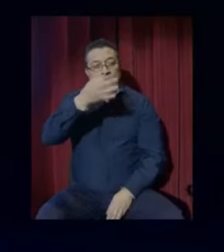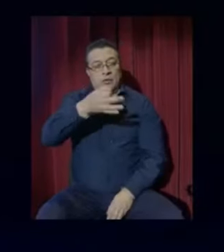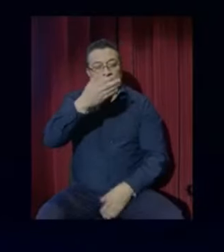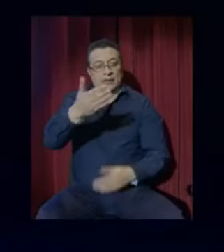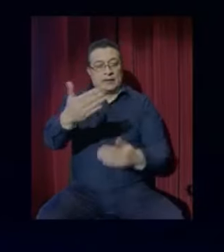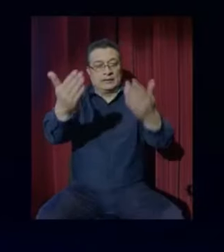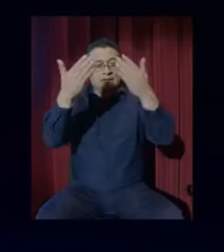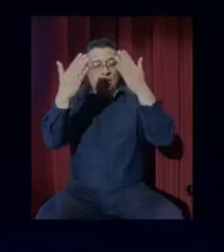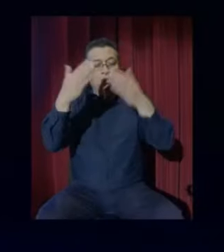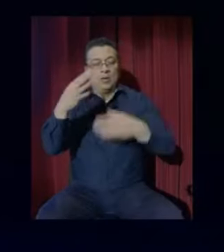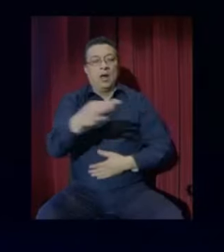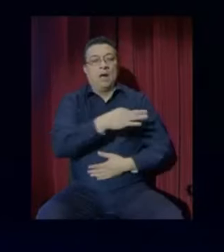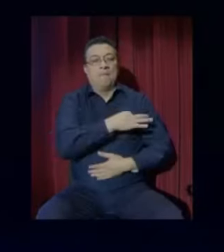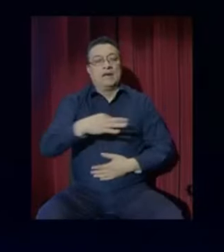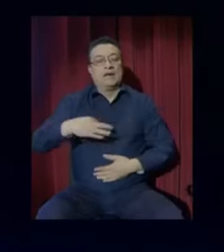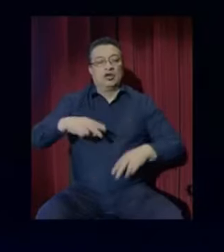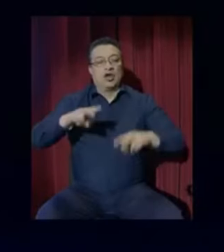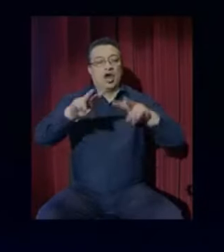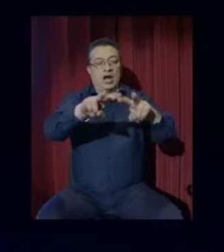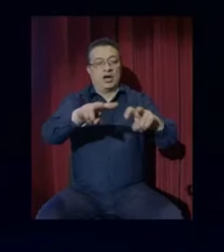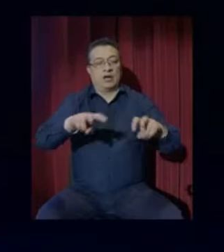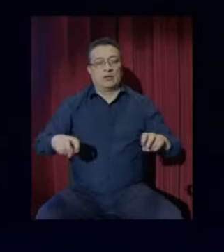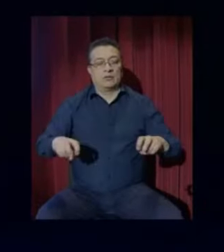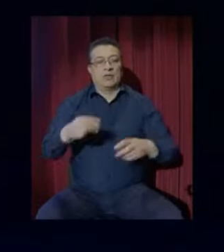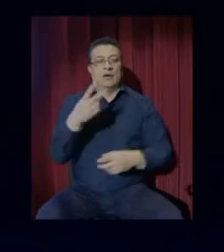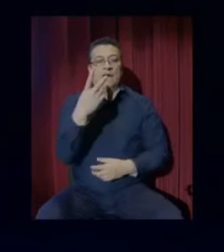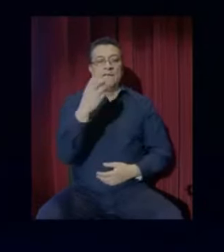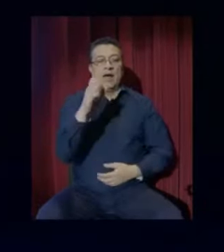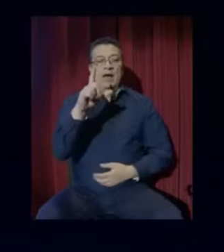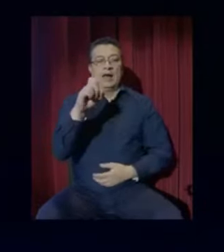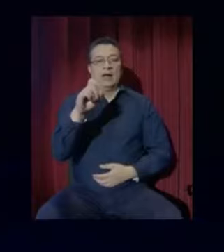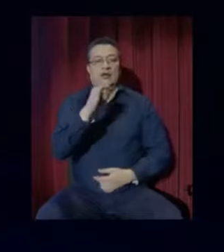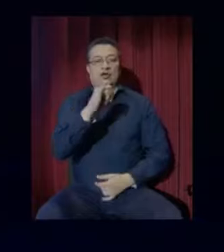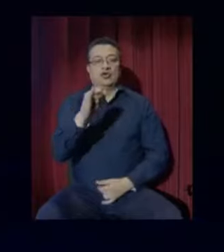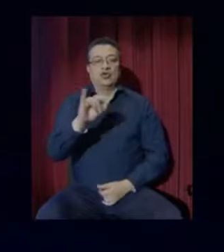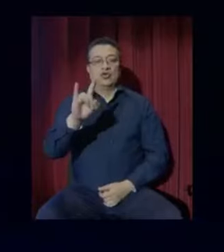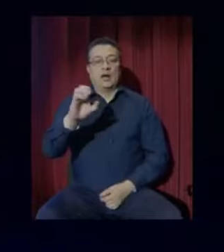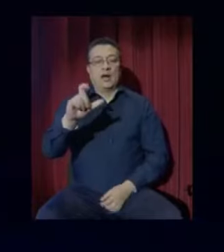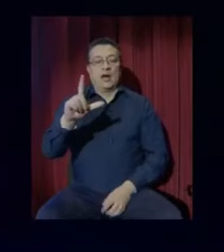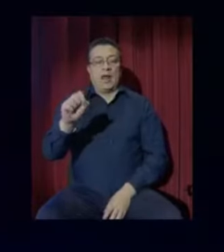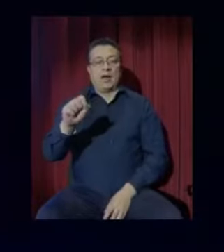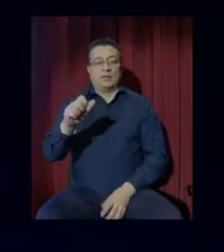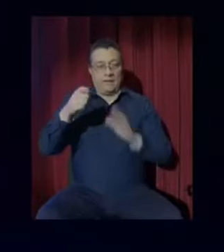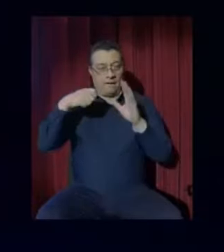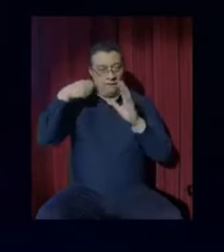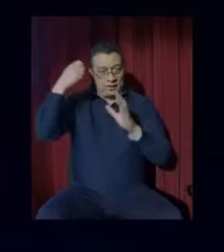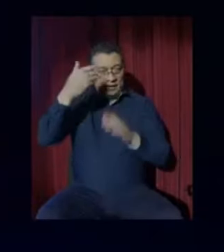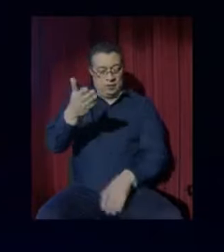saludo que envió el ministro de agricultura Don Esteban Valenzuela corre